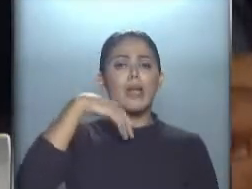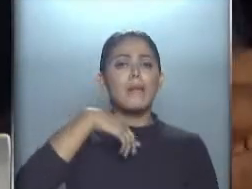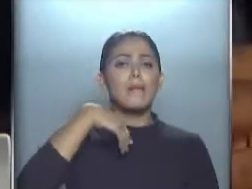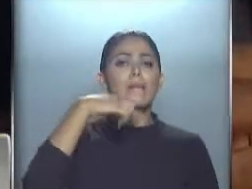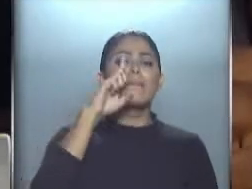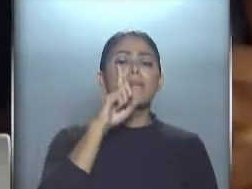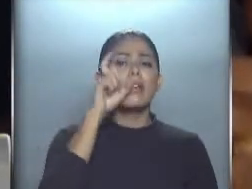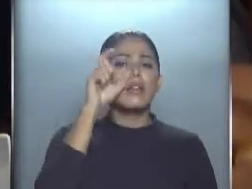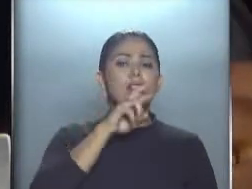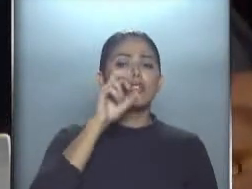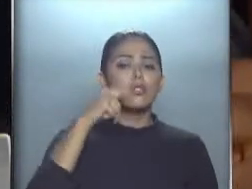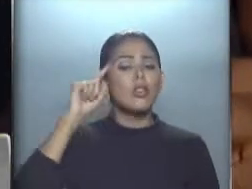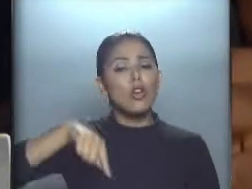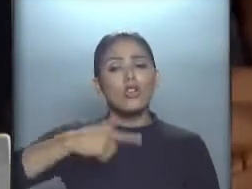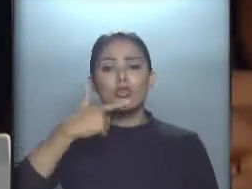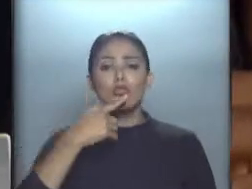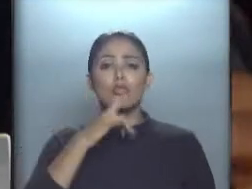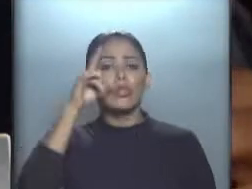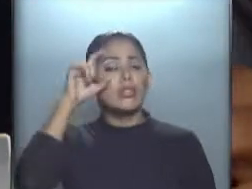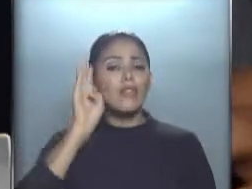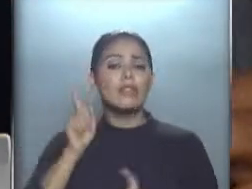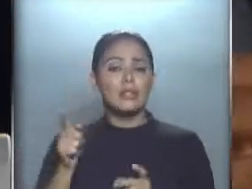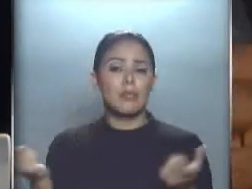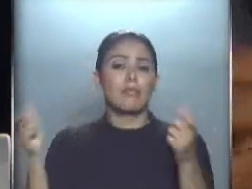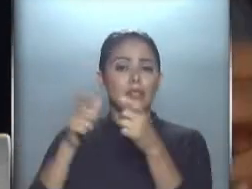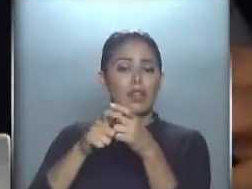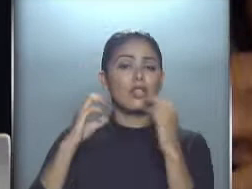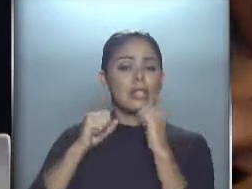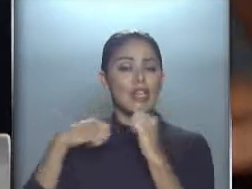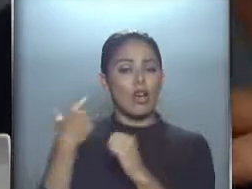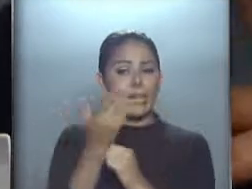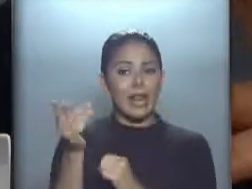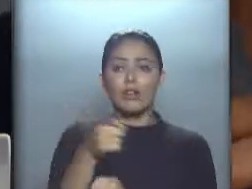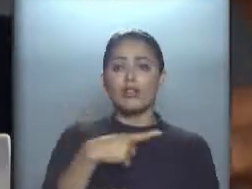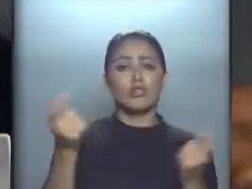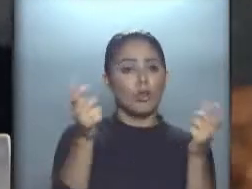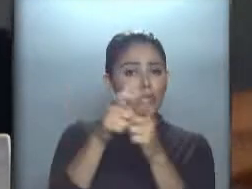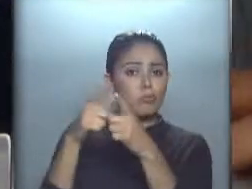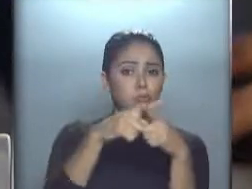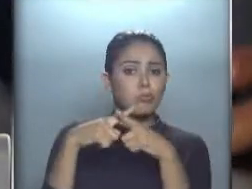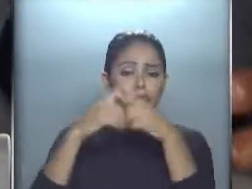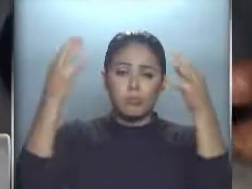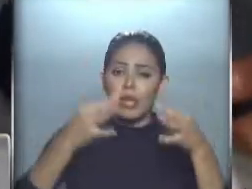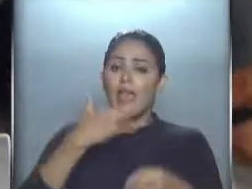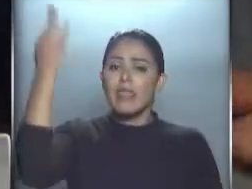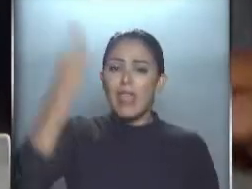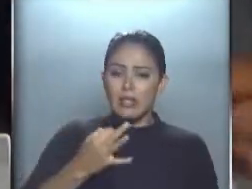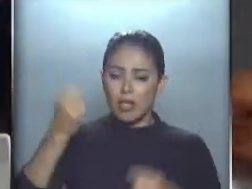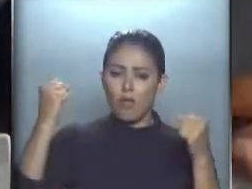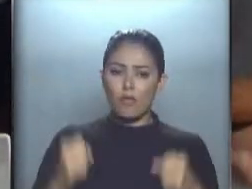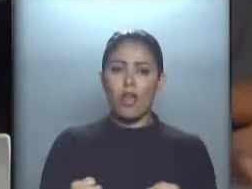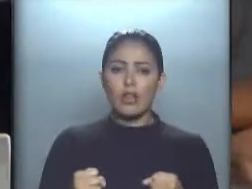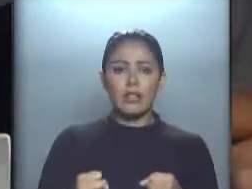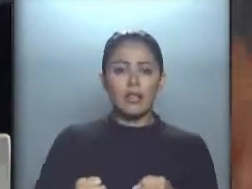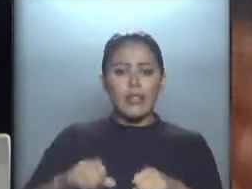suteba tuvo un plenario de secretarios generales tenemos la decisión inquebrantable de